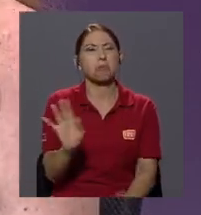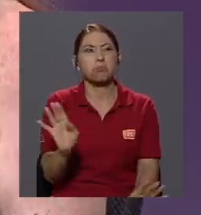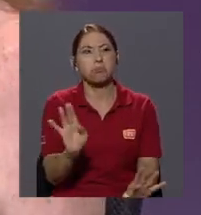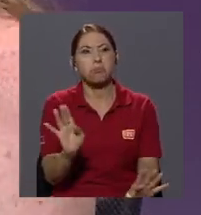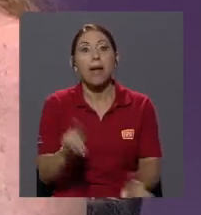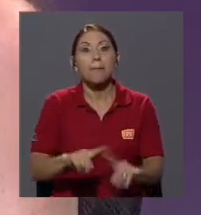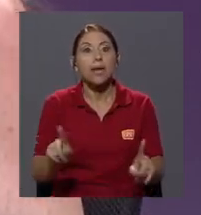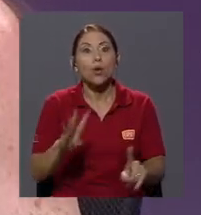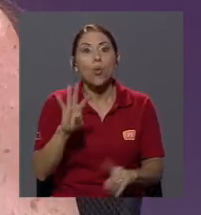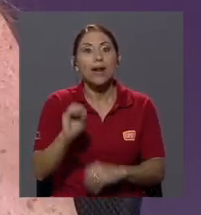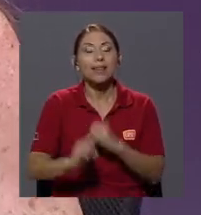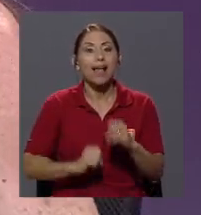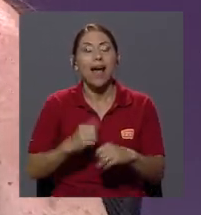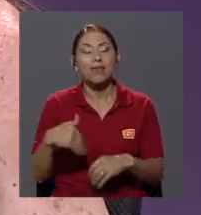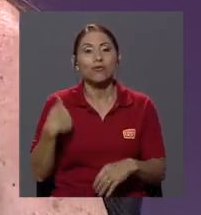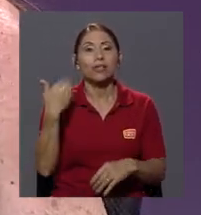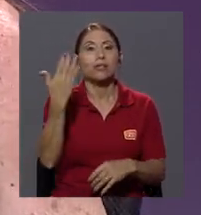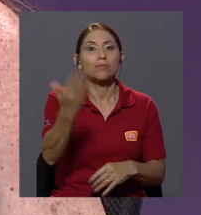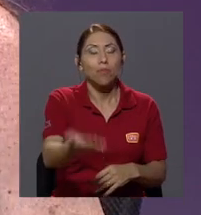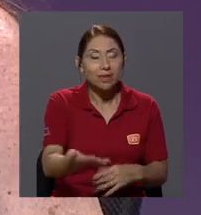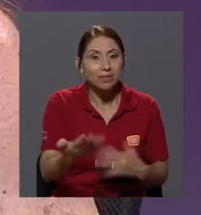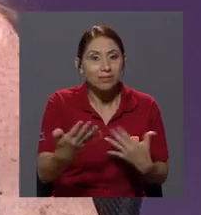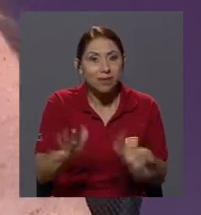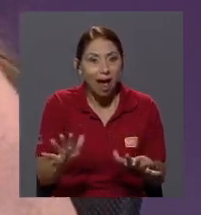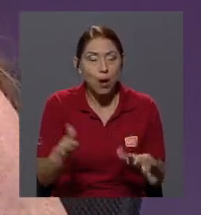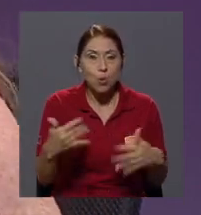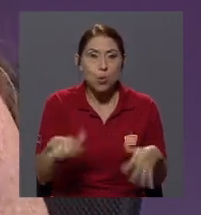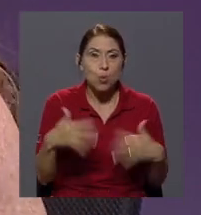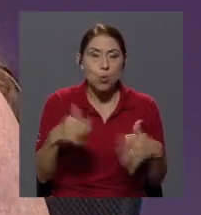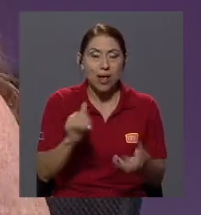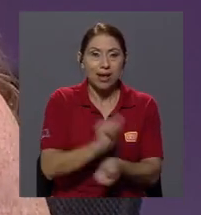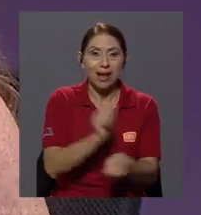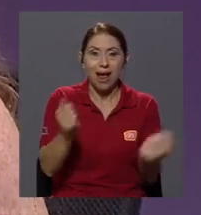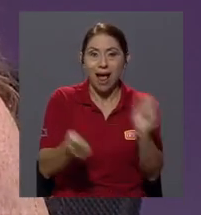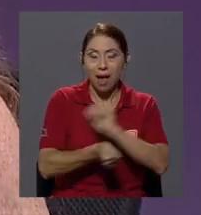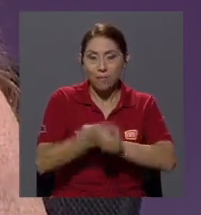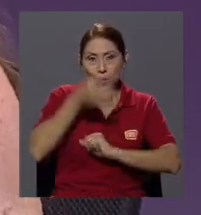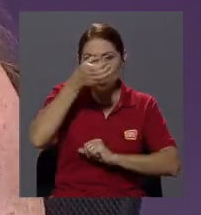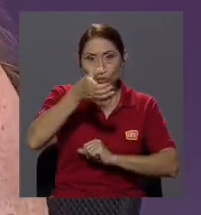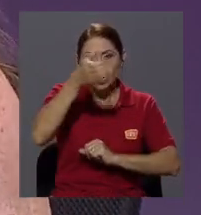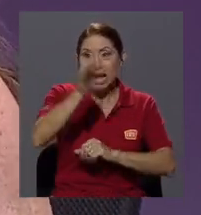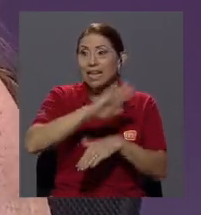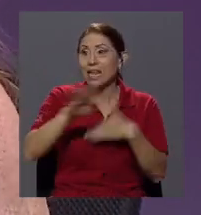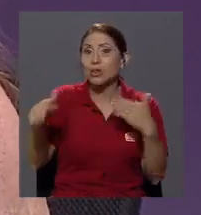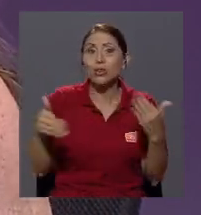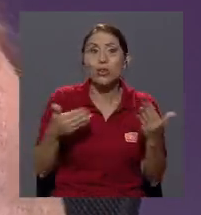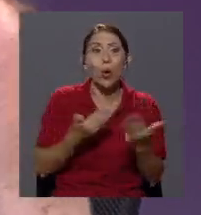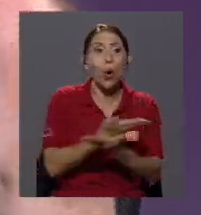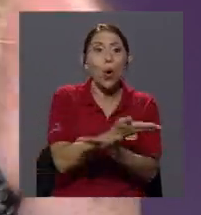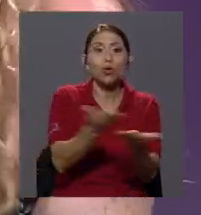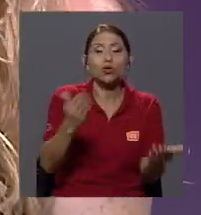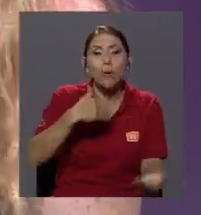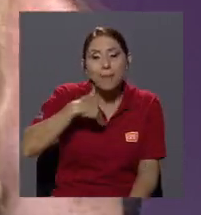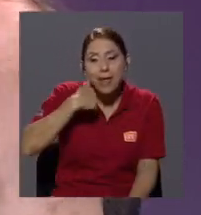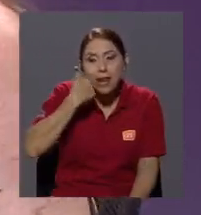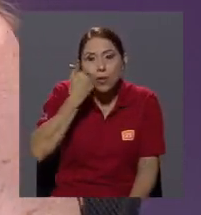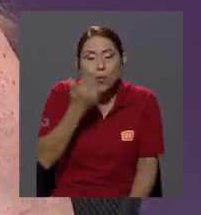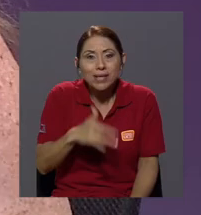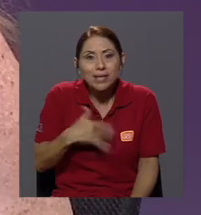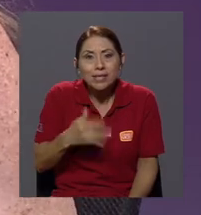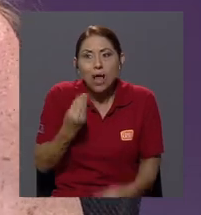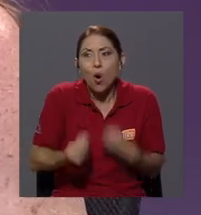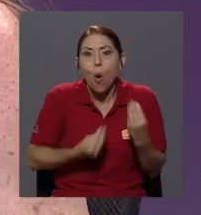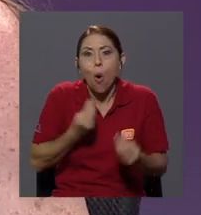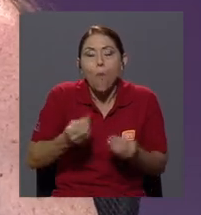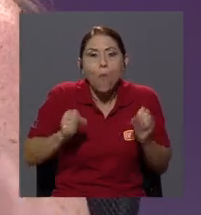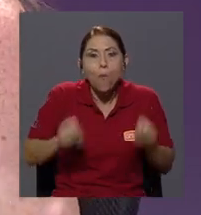el cambio cultural había pasado que todo el mundo más bien tenía vergüenza que como es posible que no permitimos la mujer yo espero que en 20